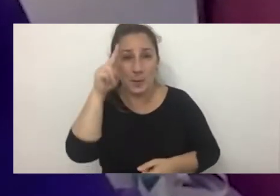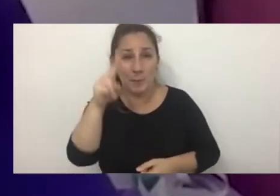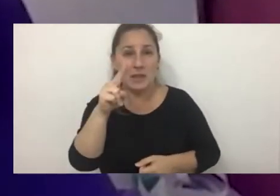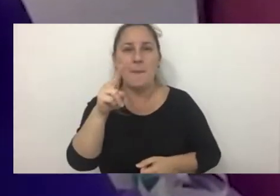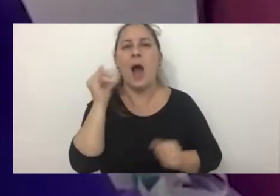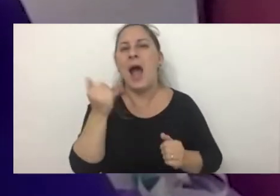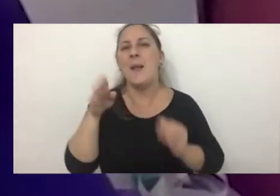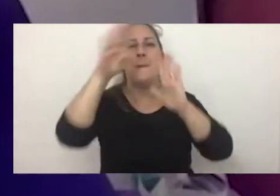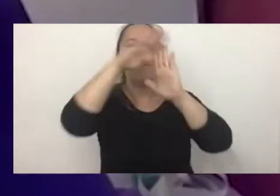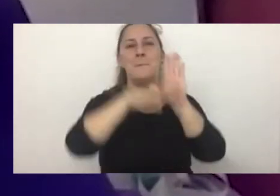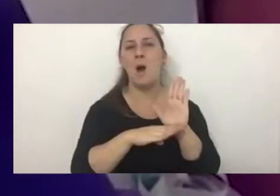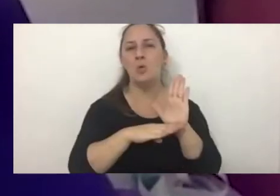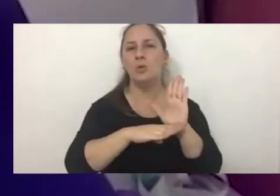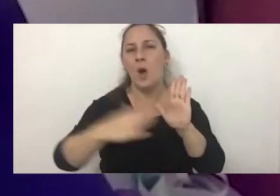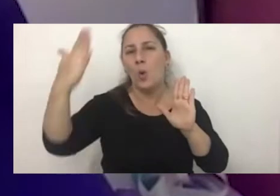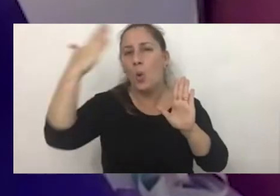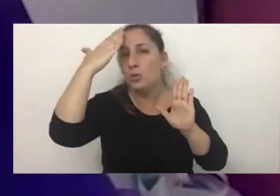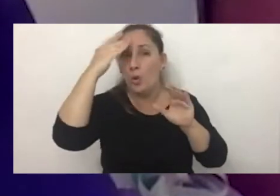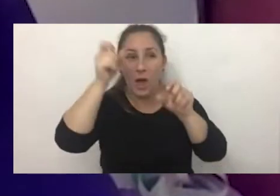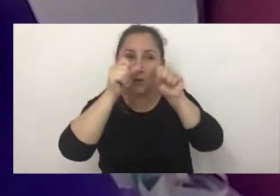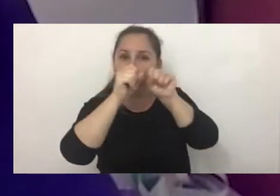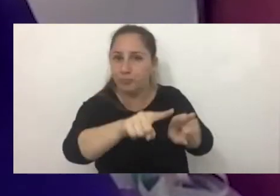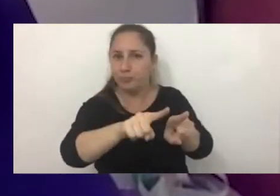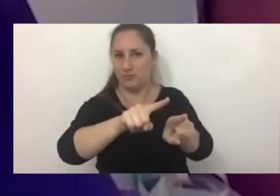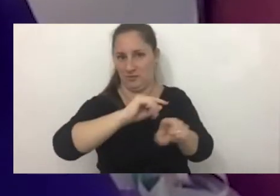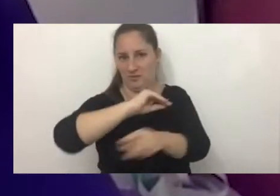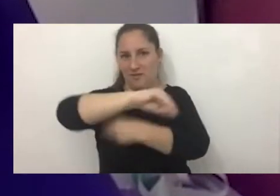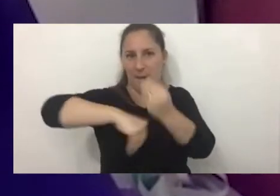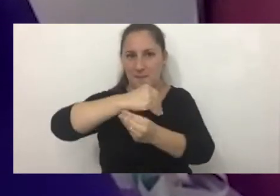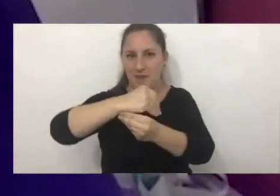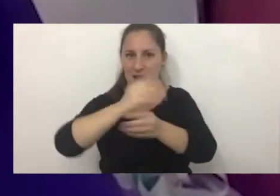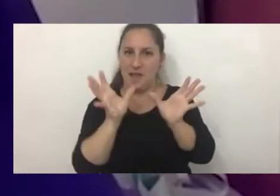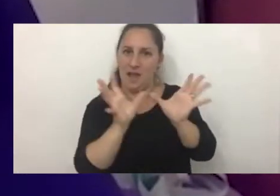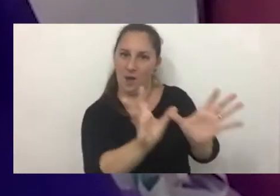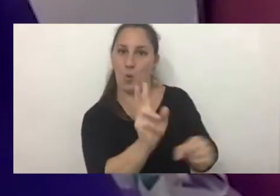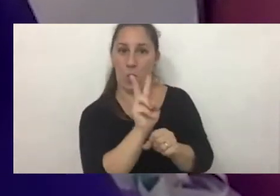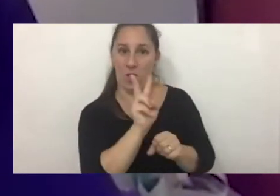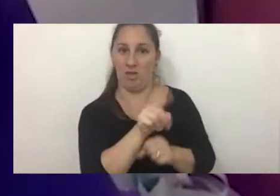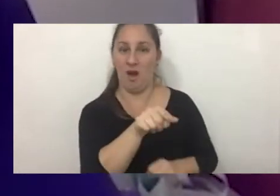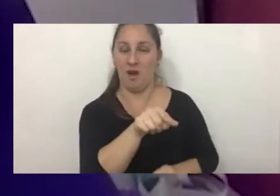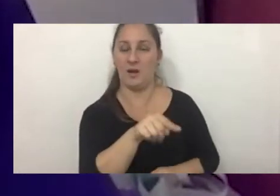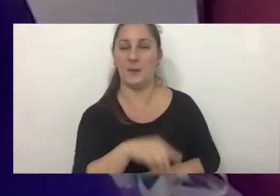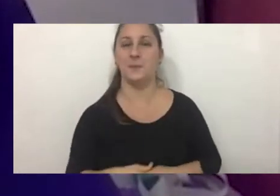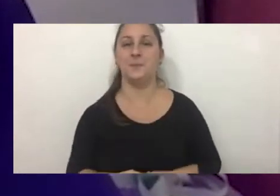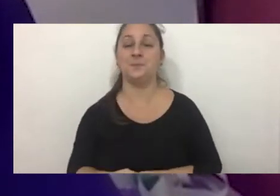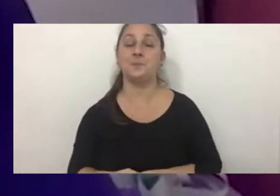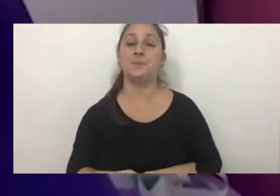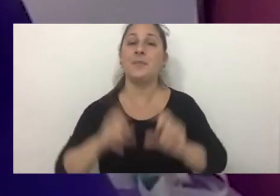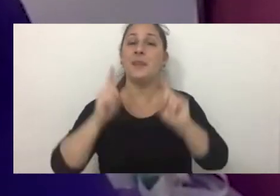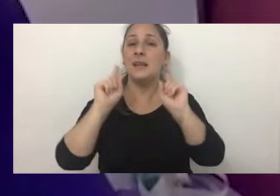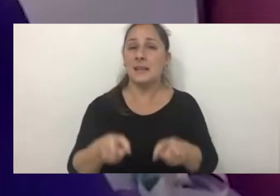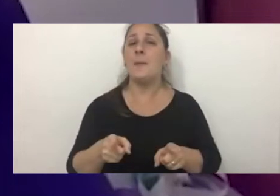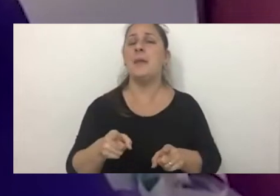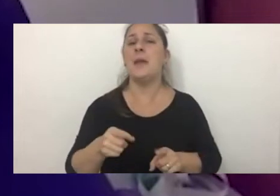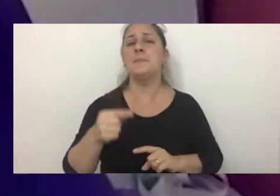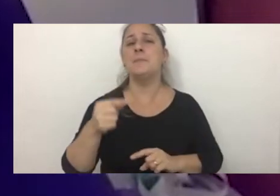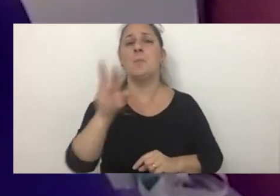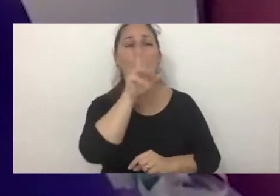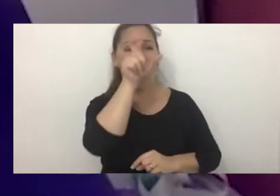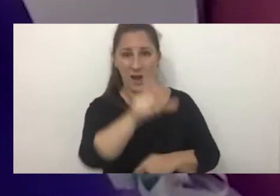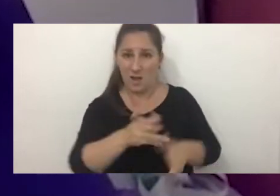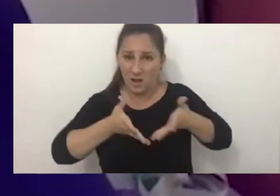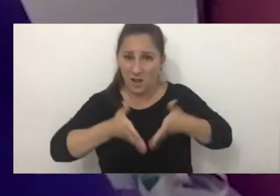su nombre, no de ser, bueno, mamita hace esto, bueno, a ver si nos ayuda, no. Todos tenemos